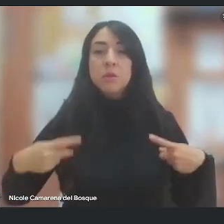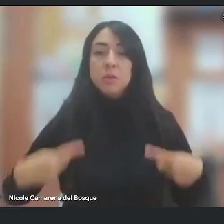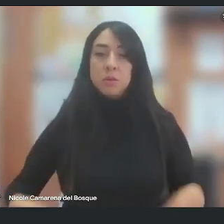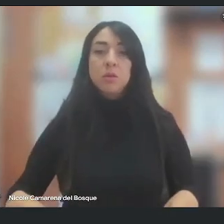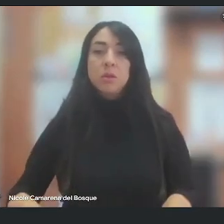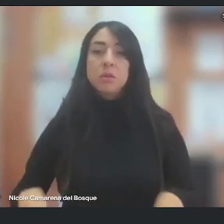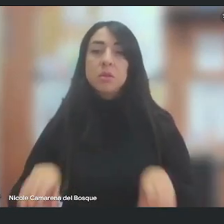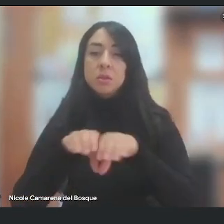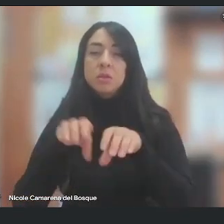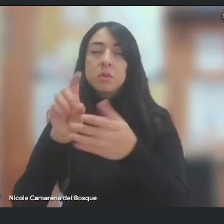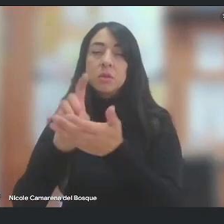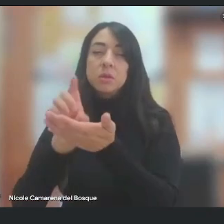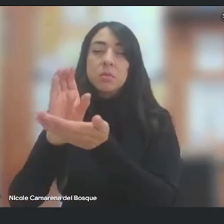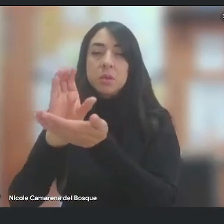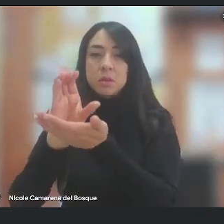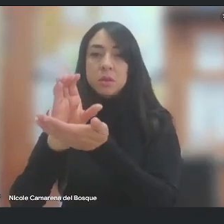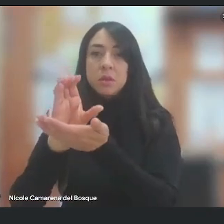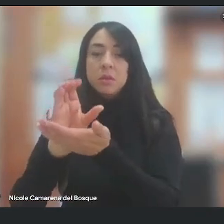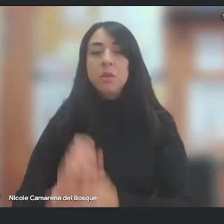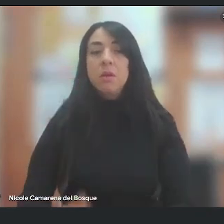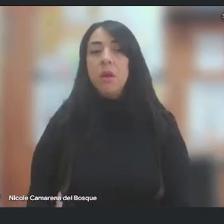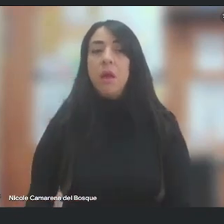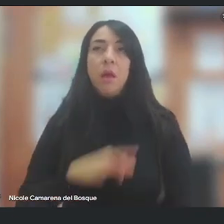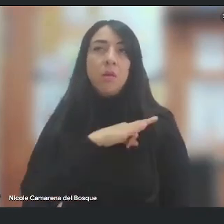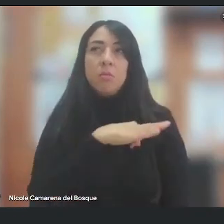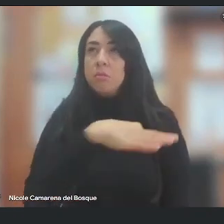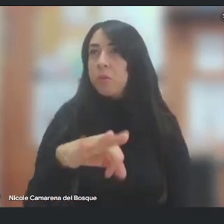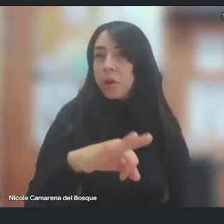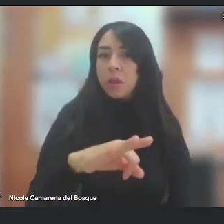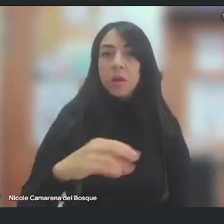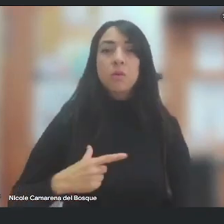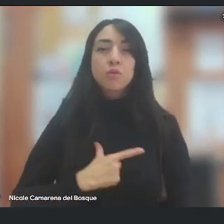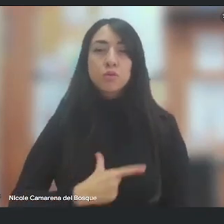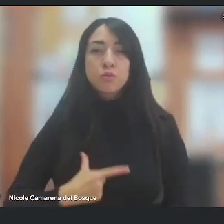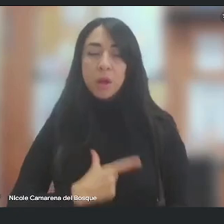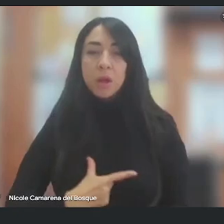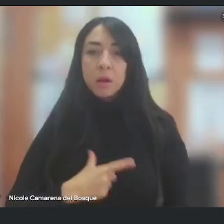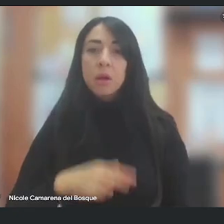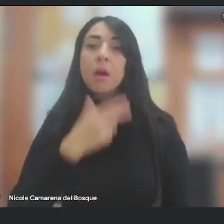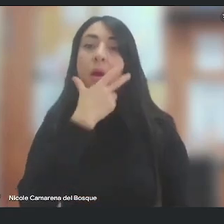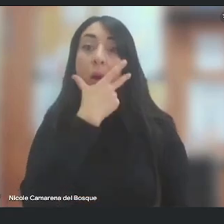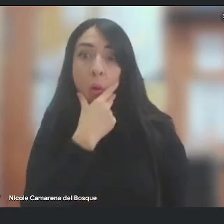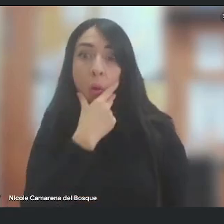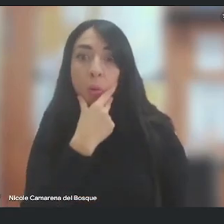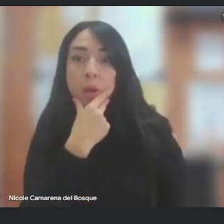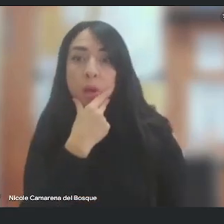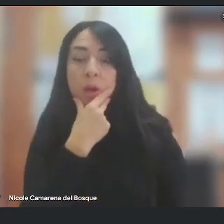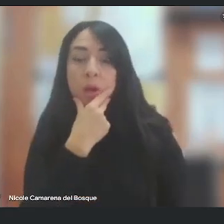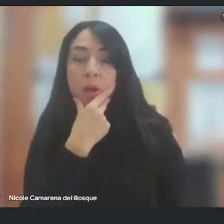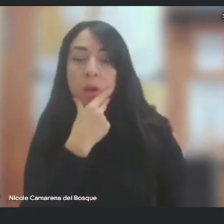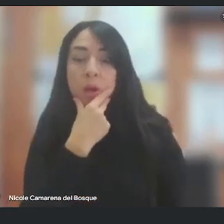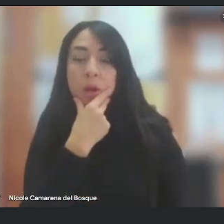Aquí no hay que dar por hecho que todas las personas con alguna discapacidad sean heterosexuales.